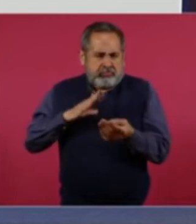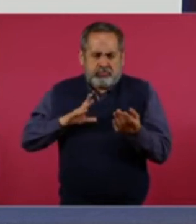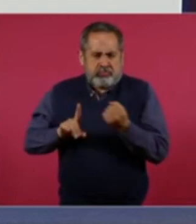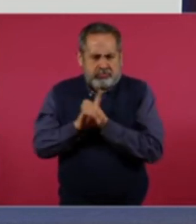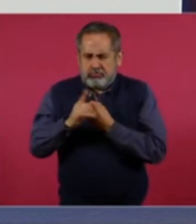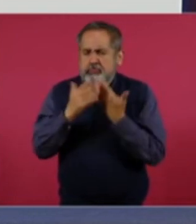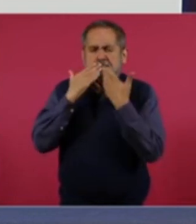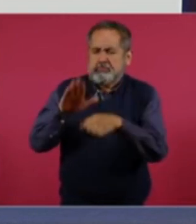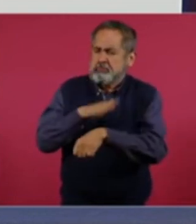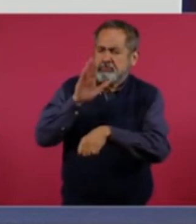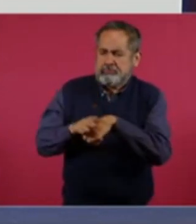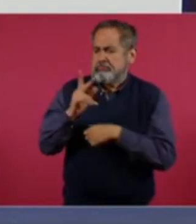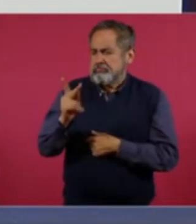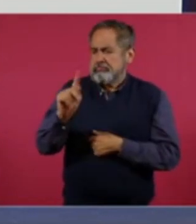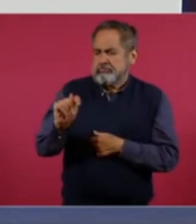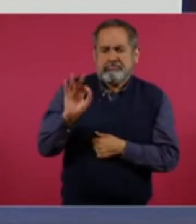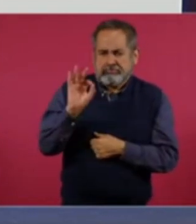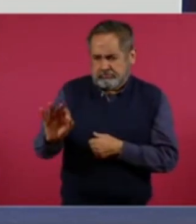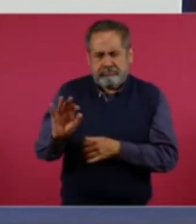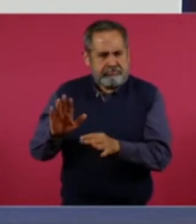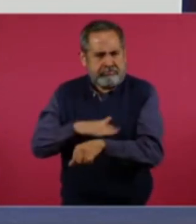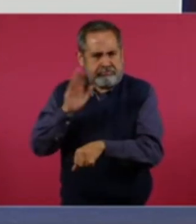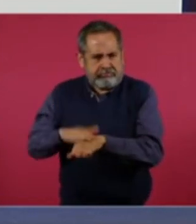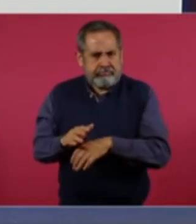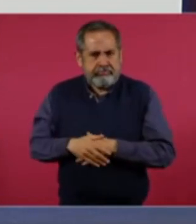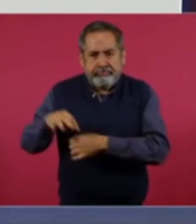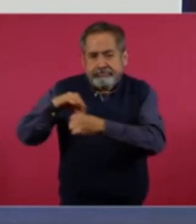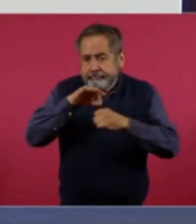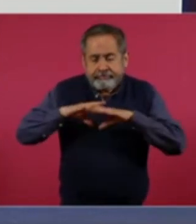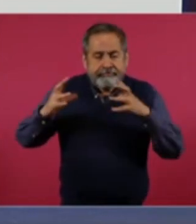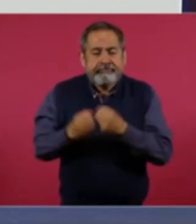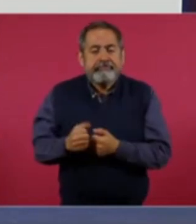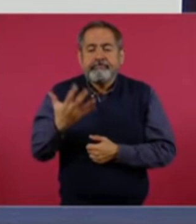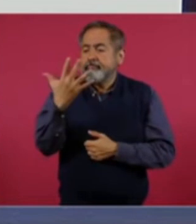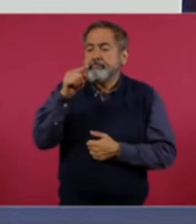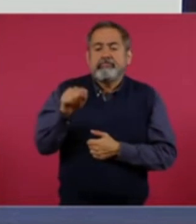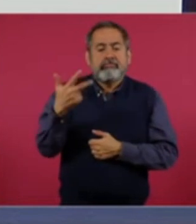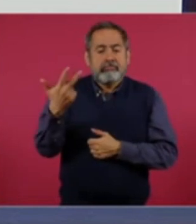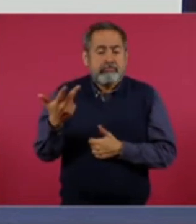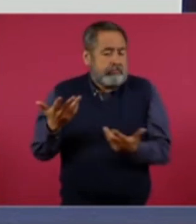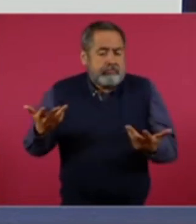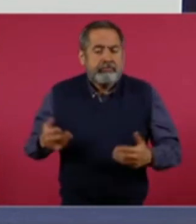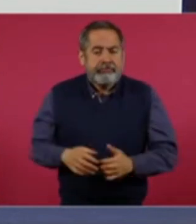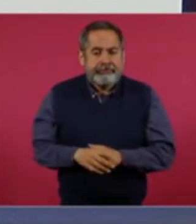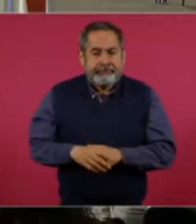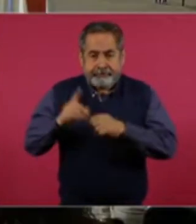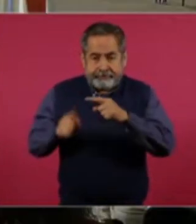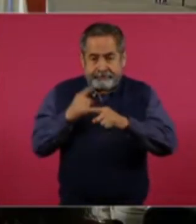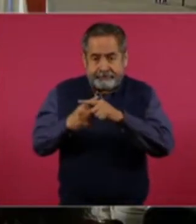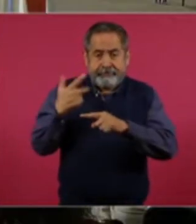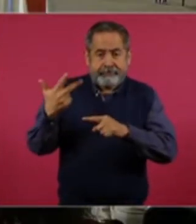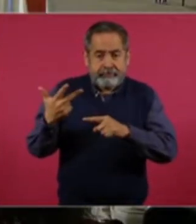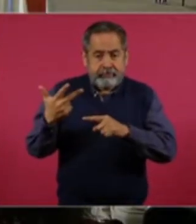de la primera regla? No. Su votación es de 5.8, más 8,